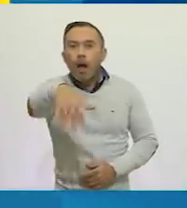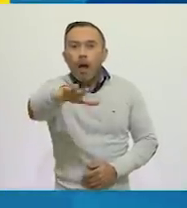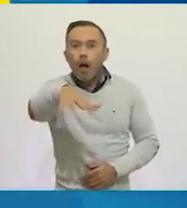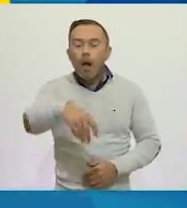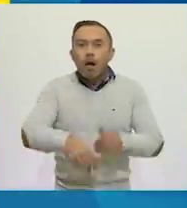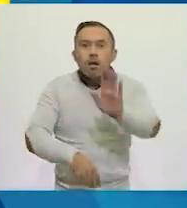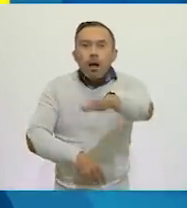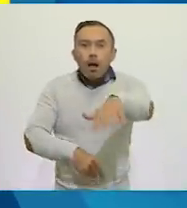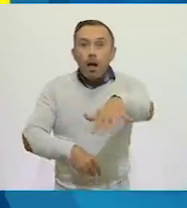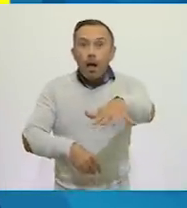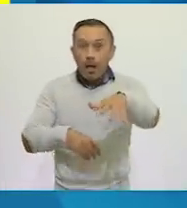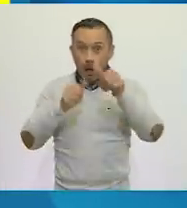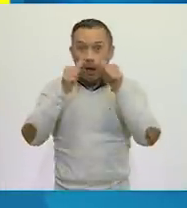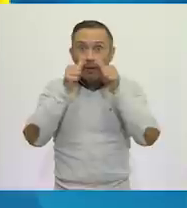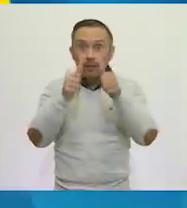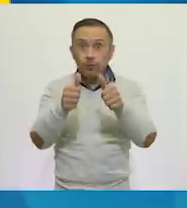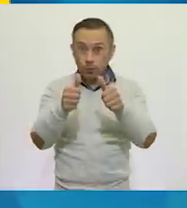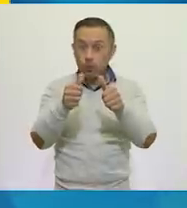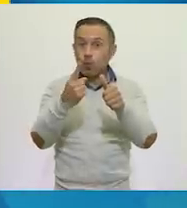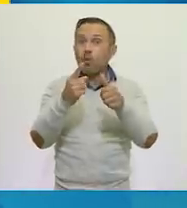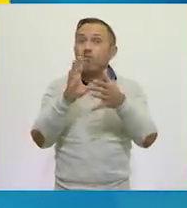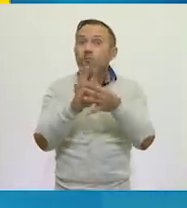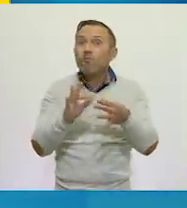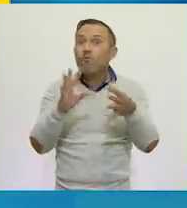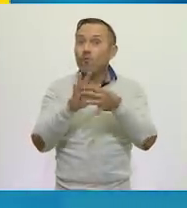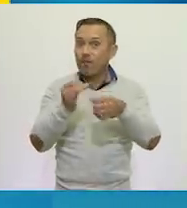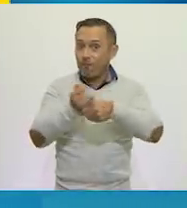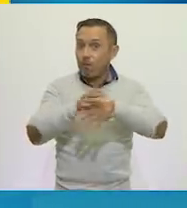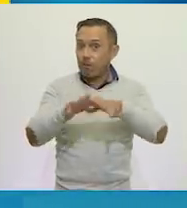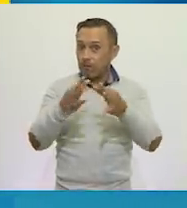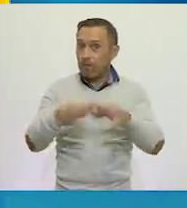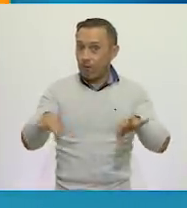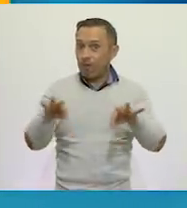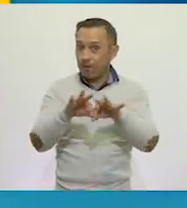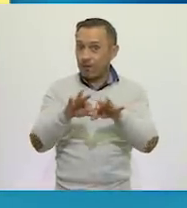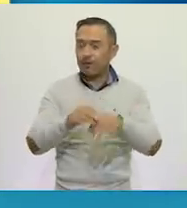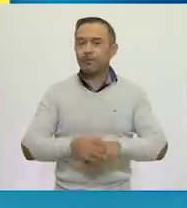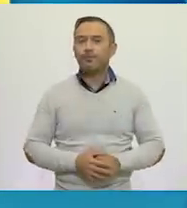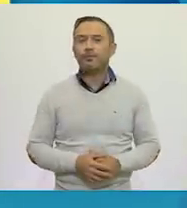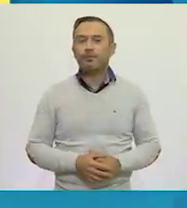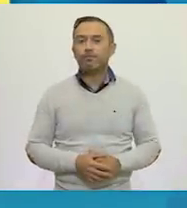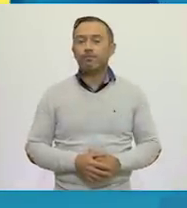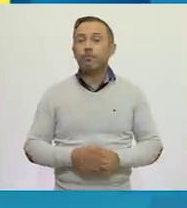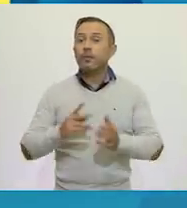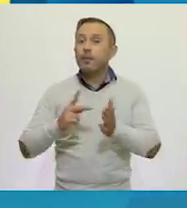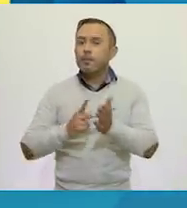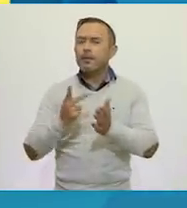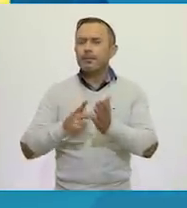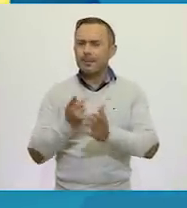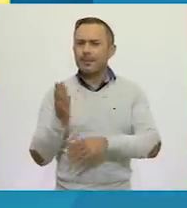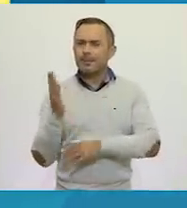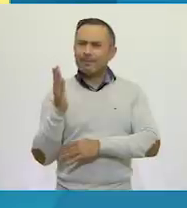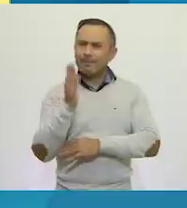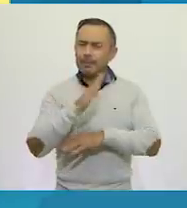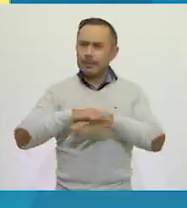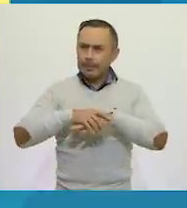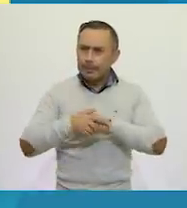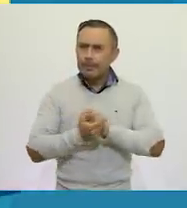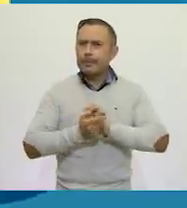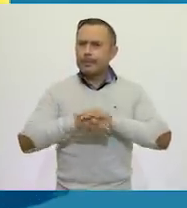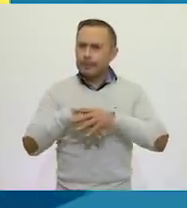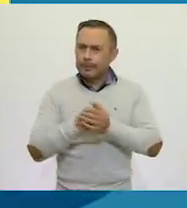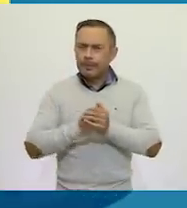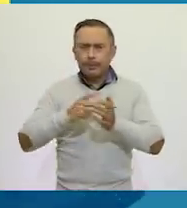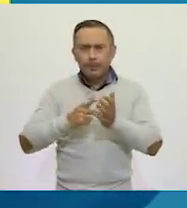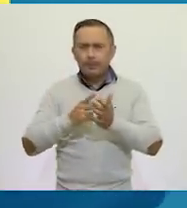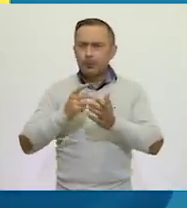¡Atención! ¡Atención! A continuación, información importante. Lavarnos las manos varias veces al día es